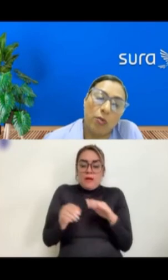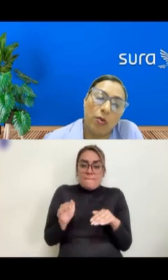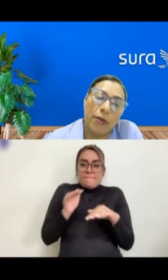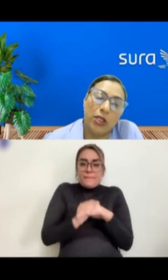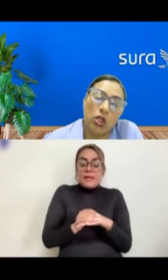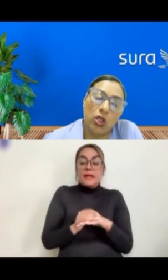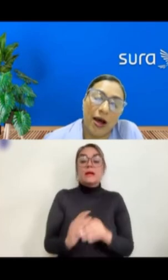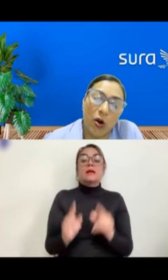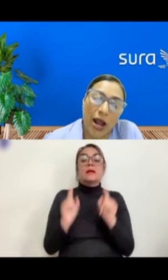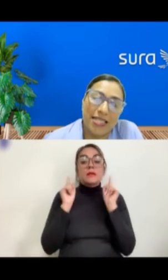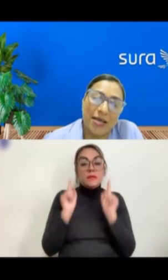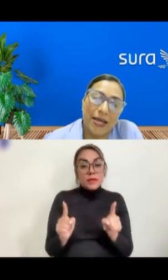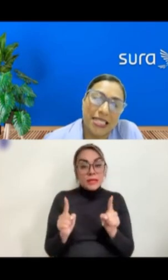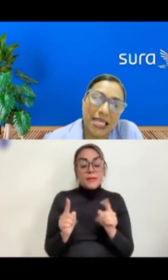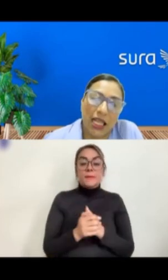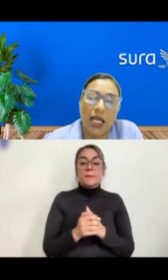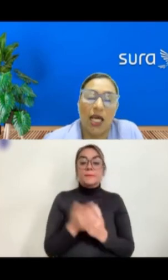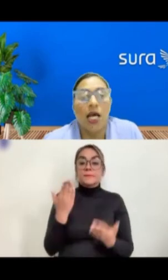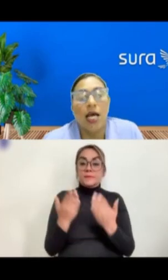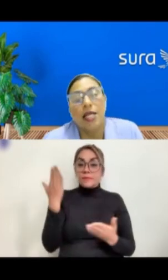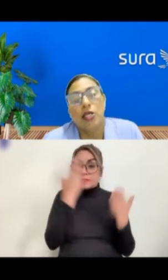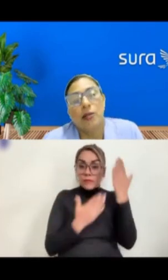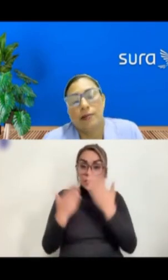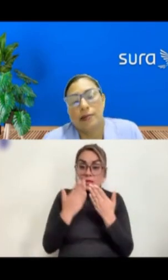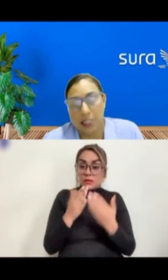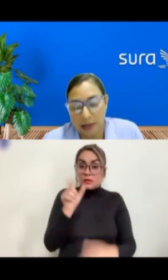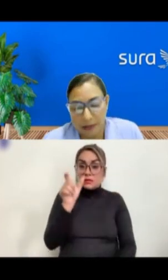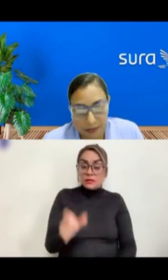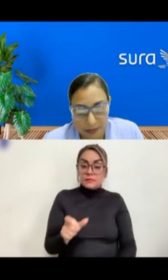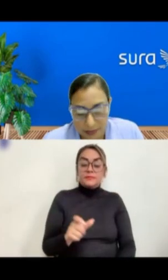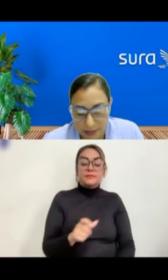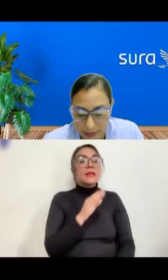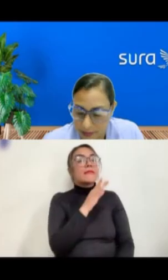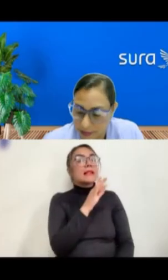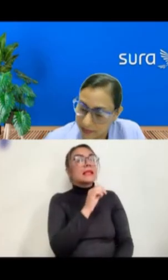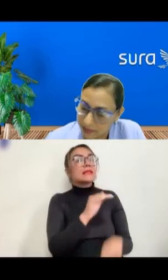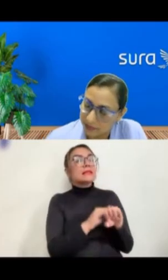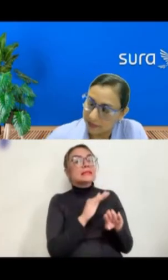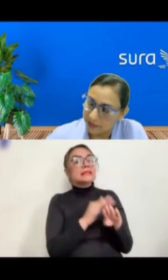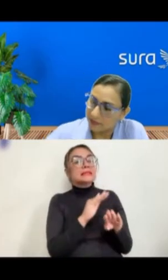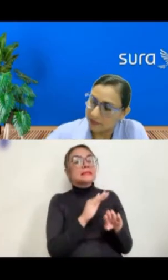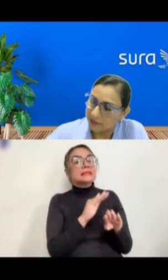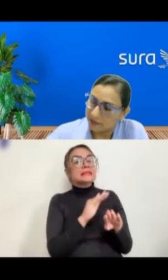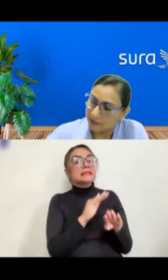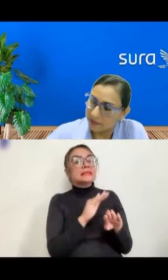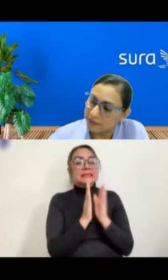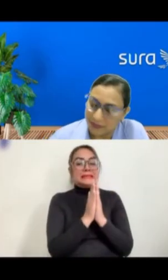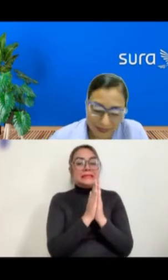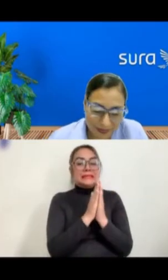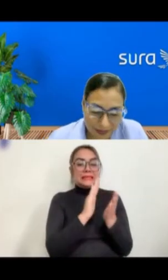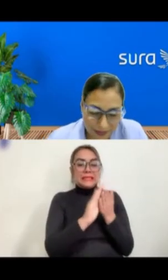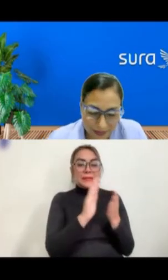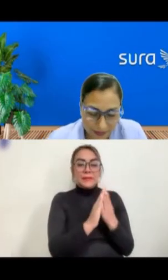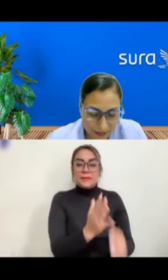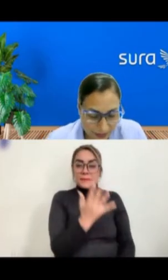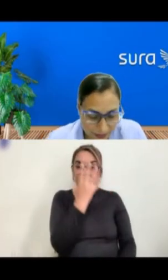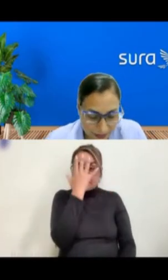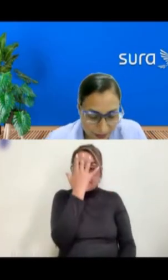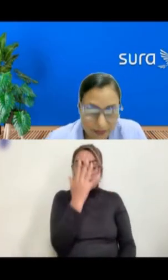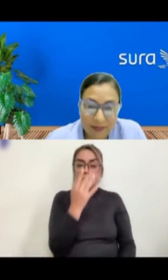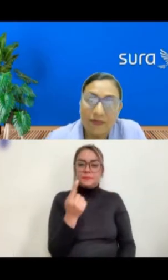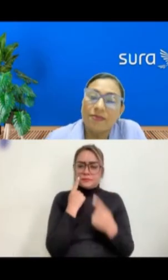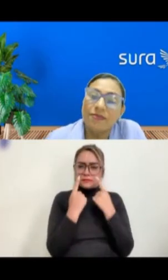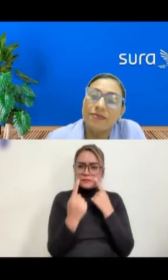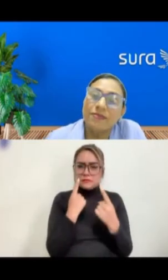siempre y cuando al momento de valorar ese paciente, Greti, ¿sí? vamos a hacer algo, qué pena contigo. Lo que pasa es que veo